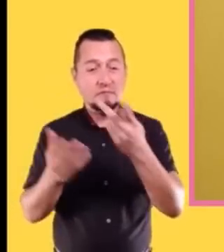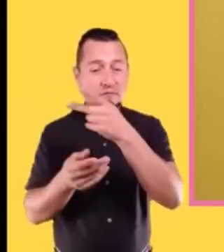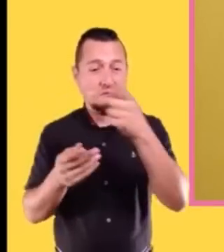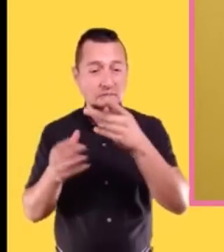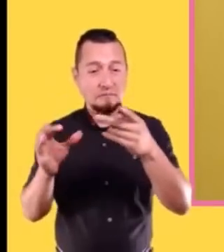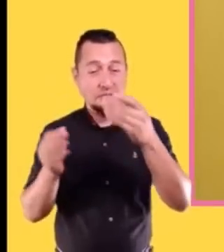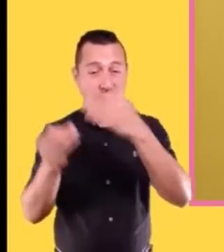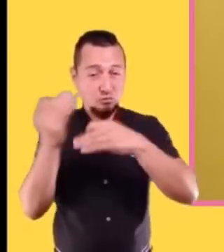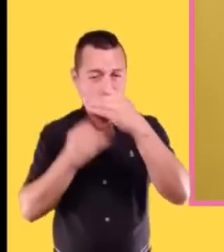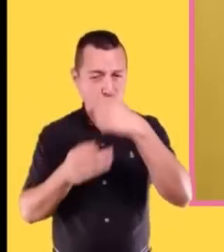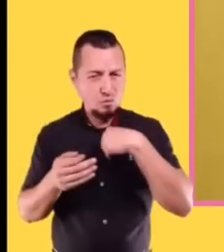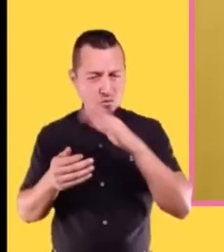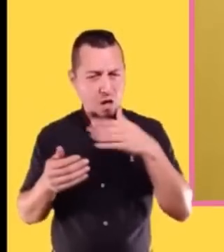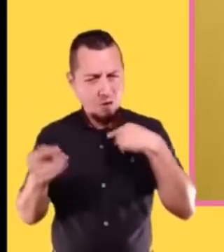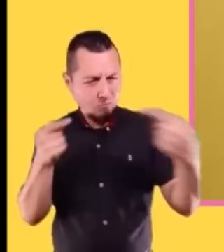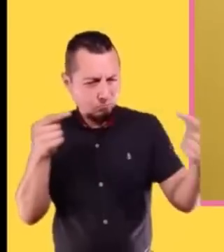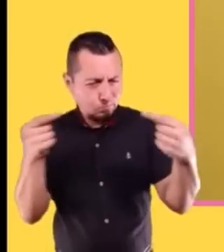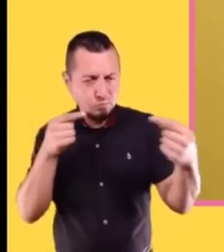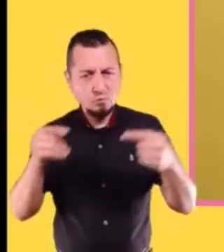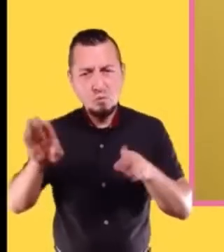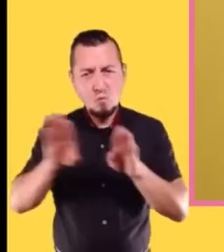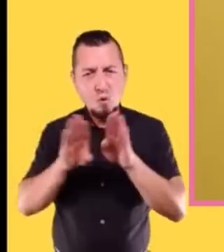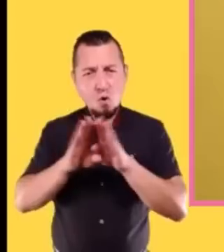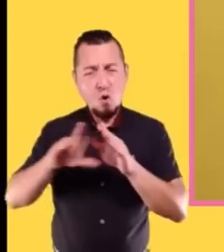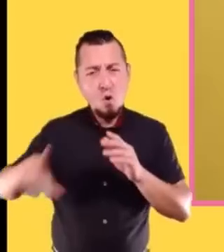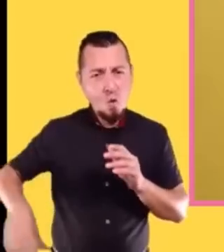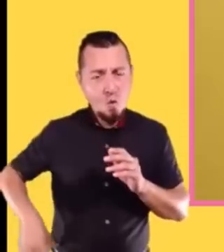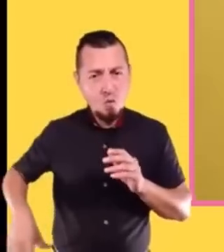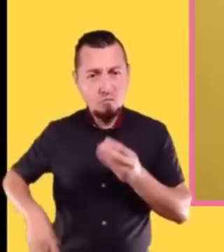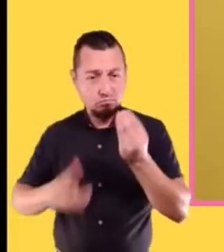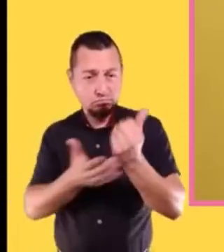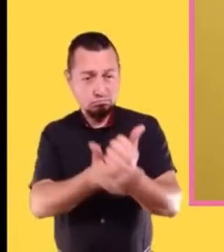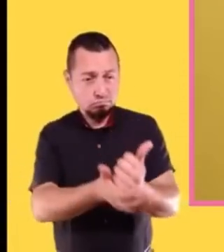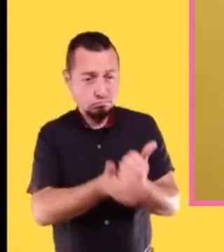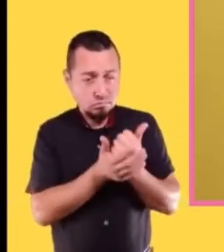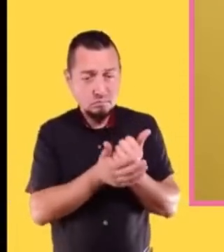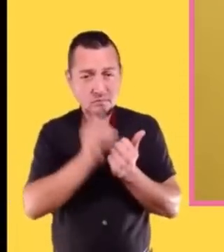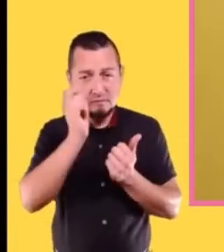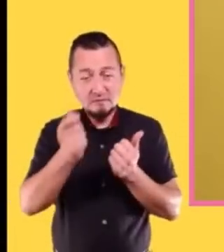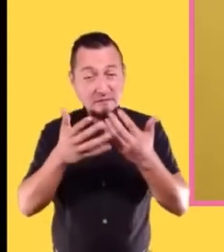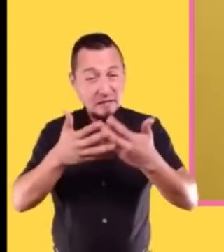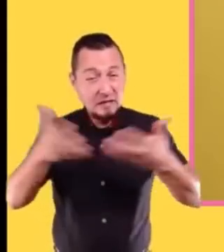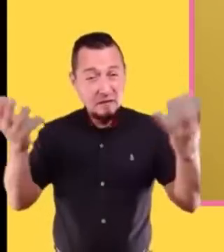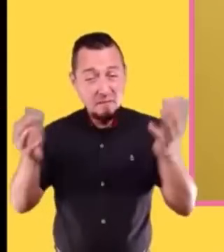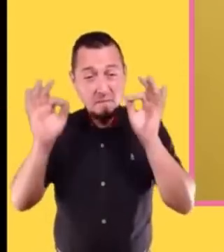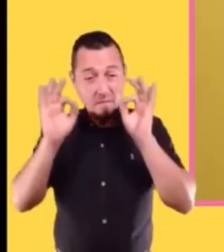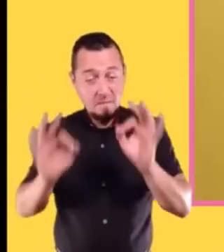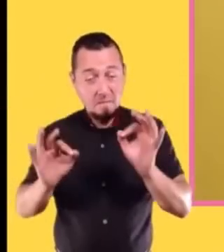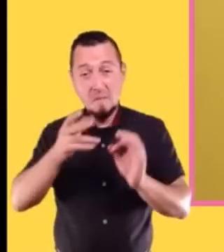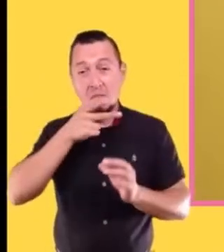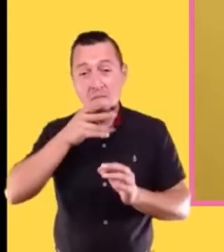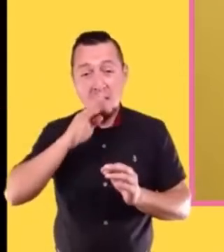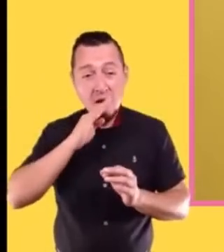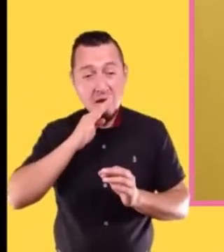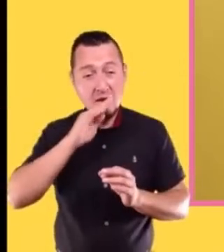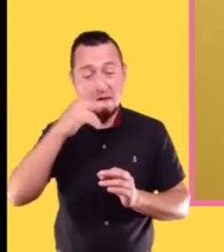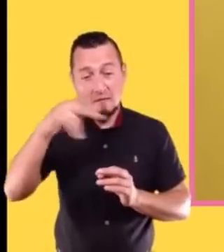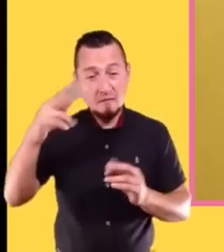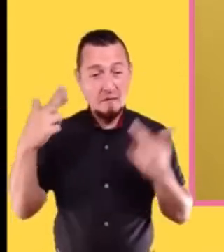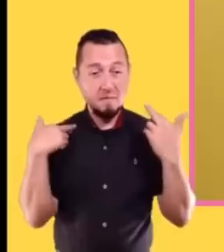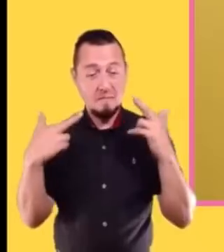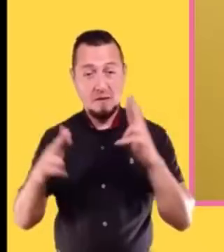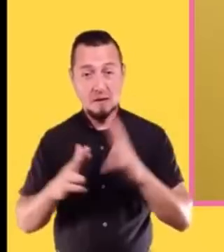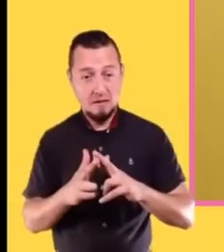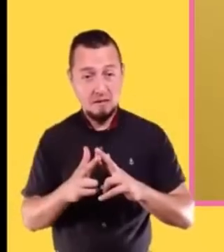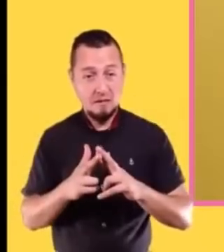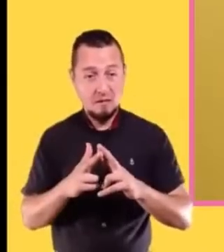discutido mucho y ahí el gobernador nos ha apoyado muchísimo y es un gran elemento para padres y profesores. Formemos